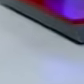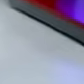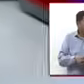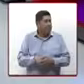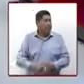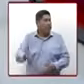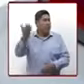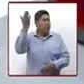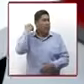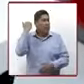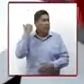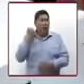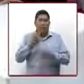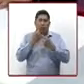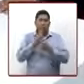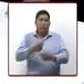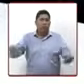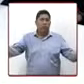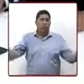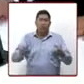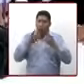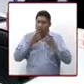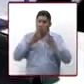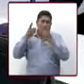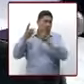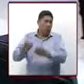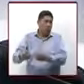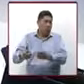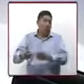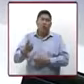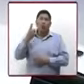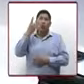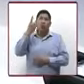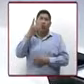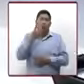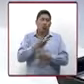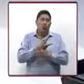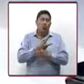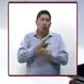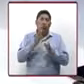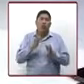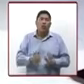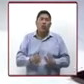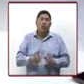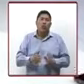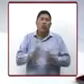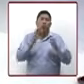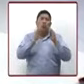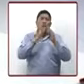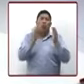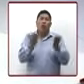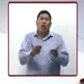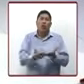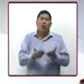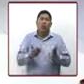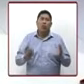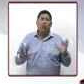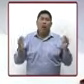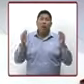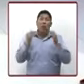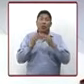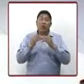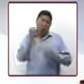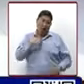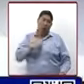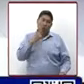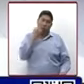Hace varios días está circulando una denuncia en torno a que un portero, el portero de una unidad educativa en La Paz, habría